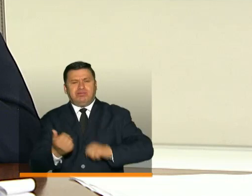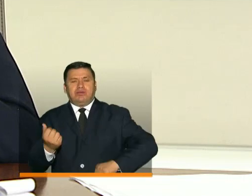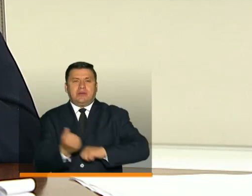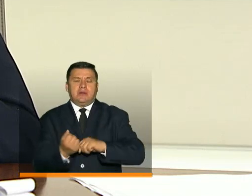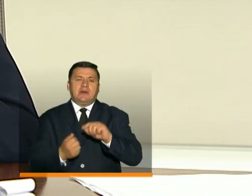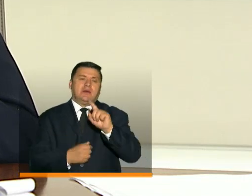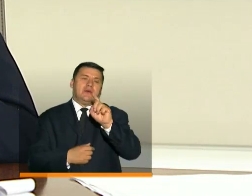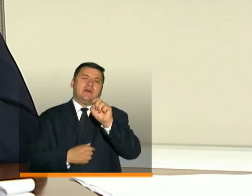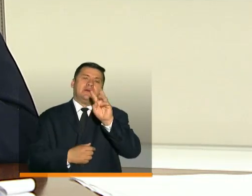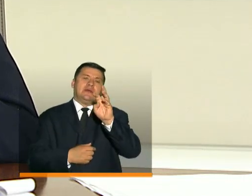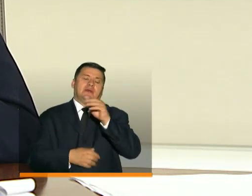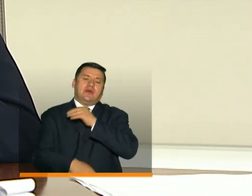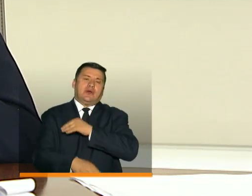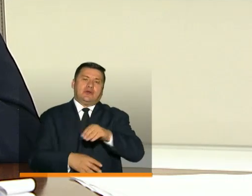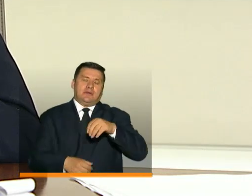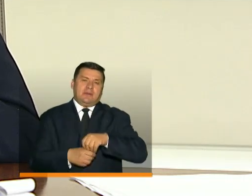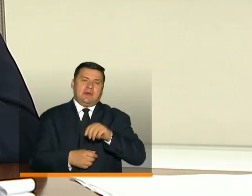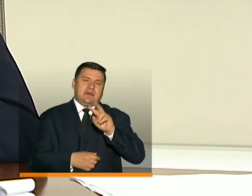de